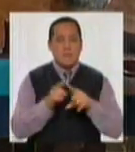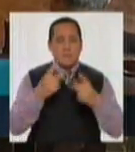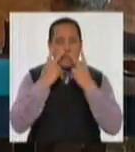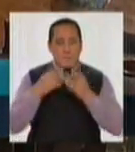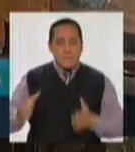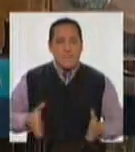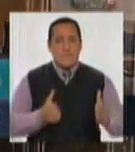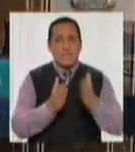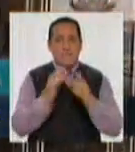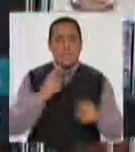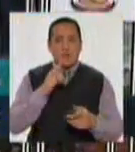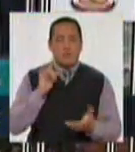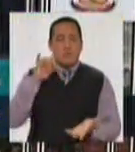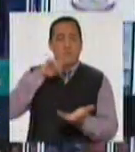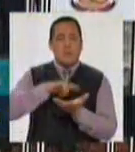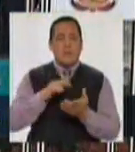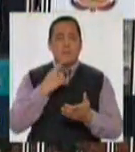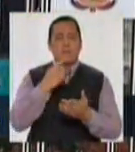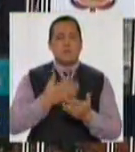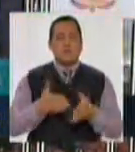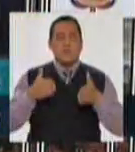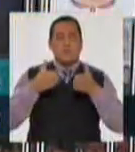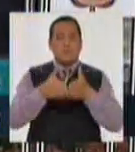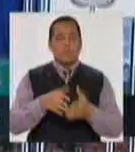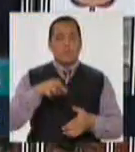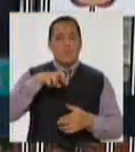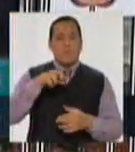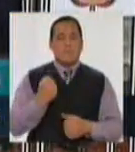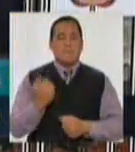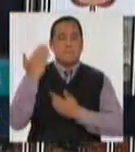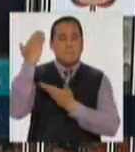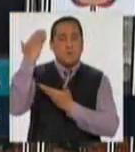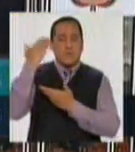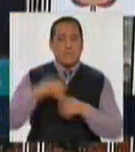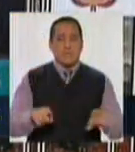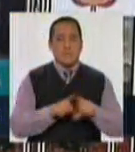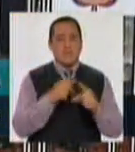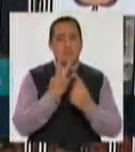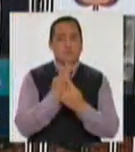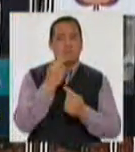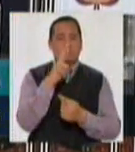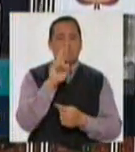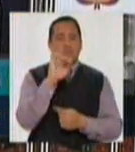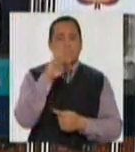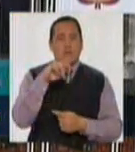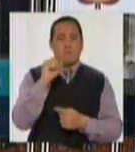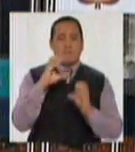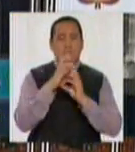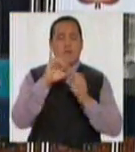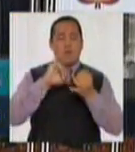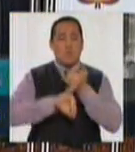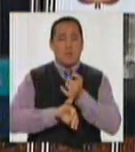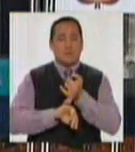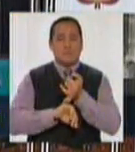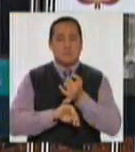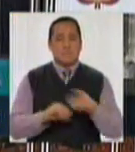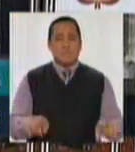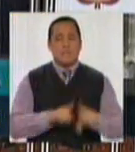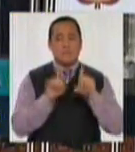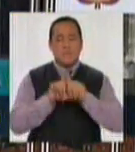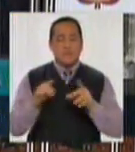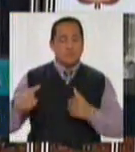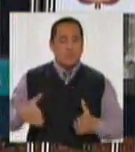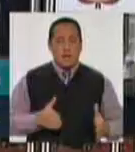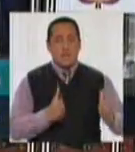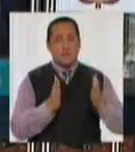hidrovías entre el puerto de Paita y Yurimayas. Ahora sí, Yurimaguas, que es la de por